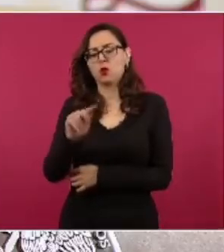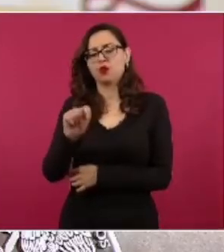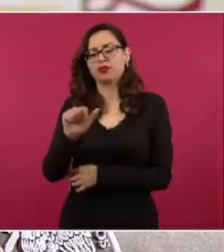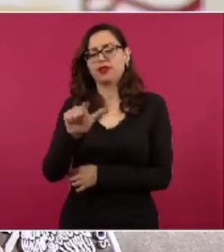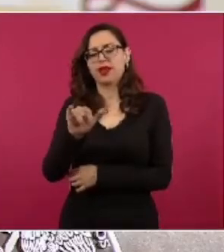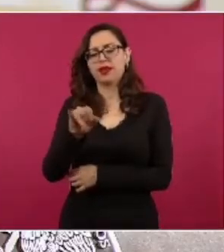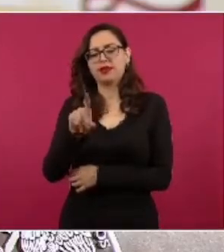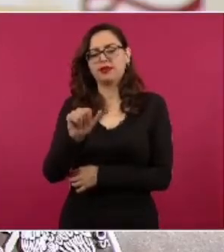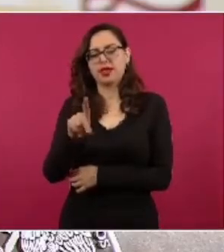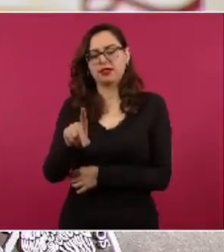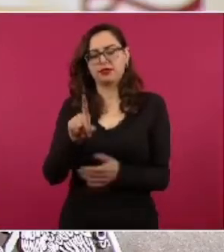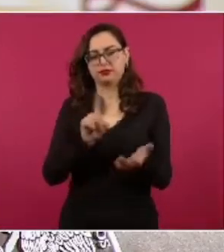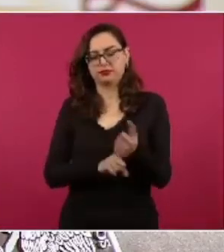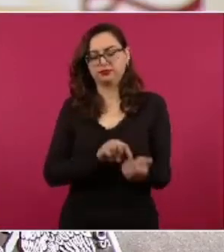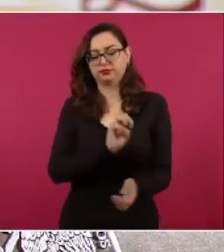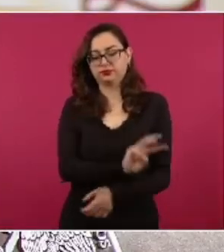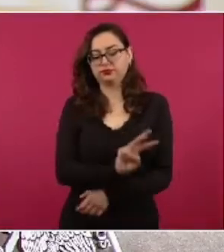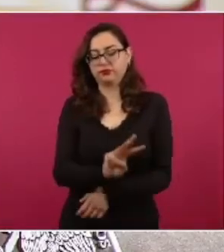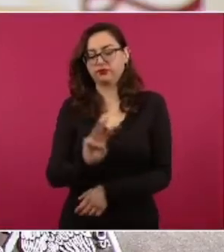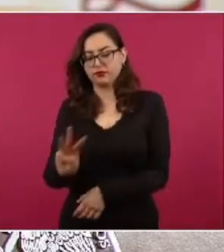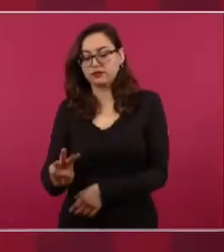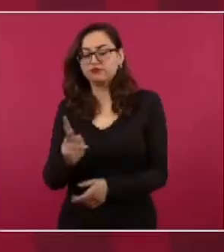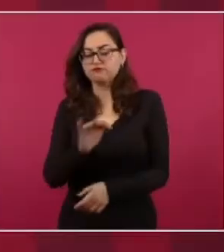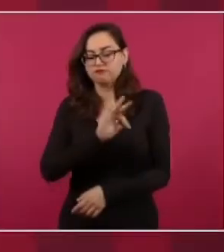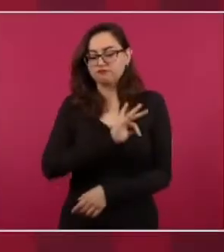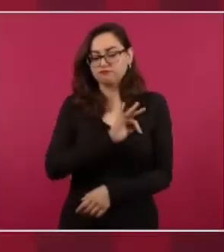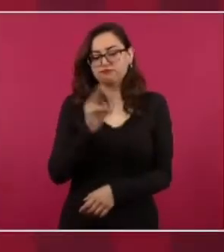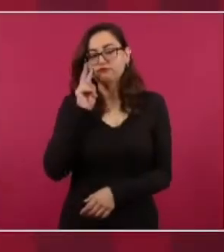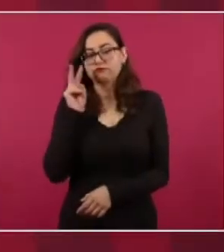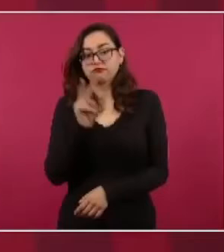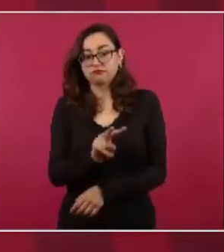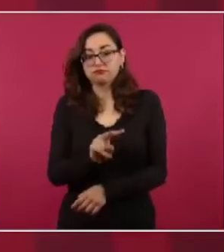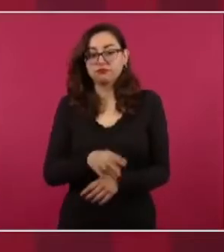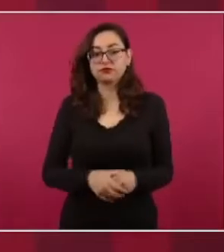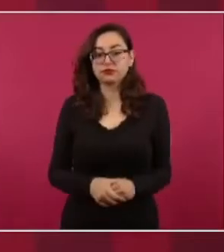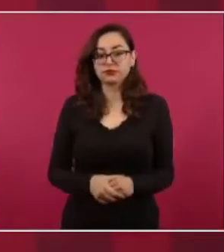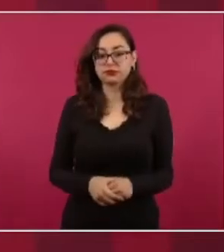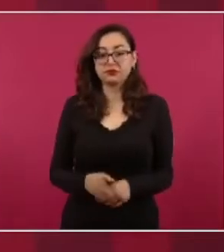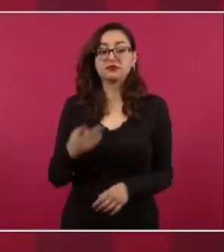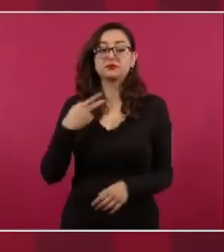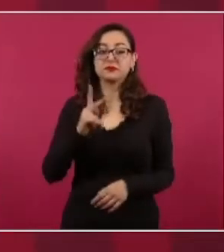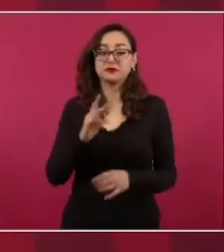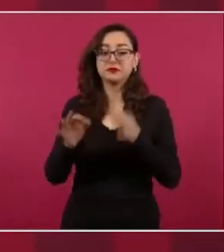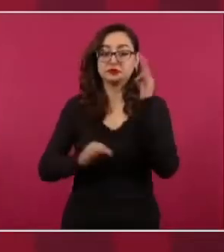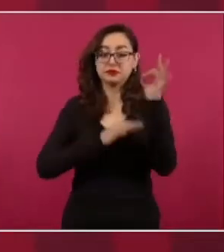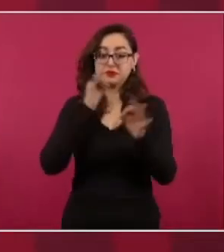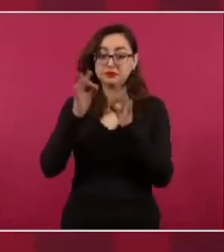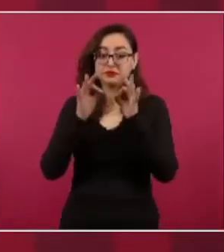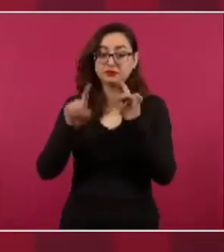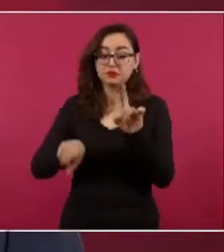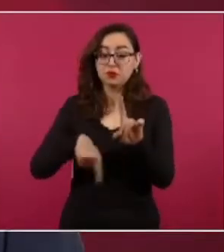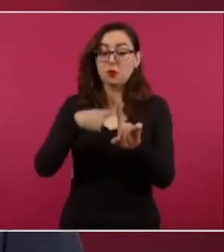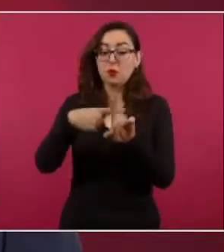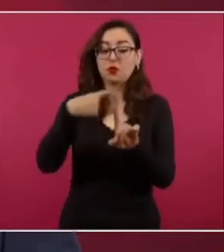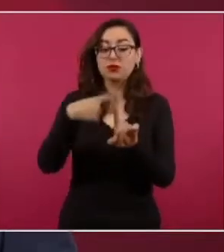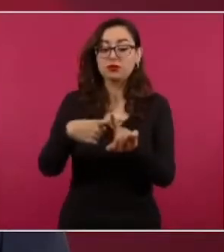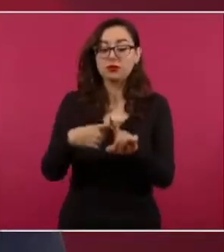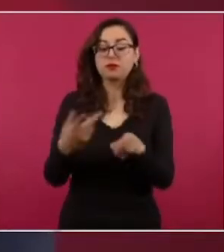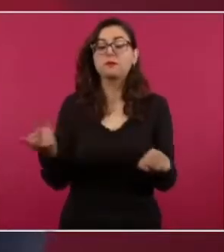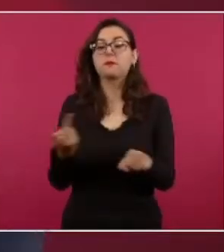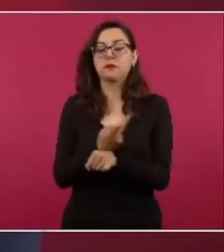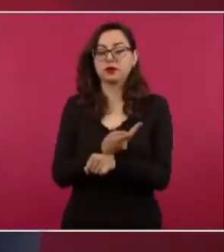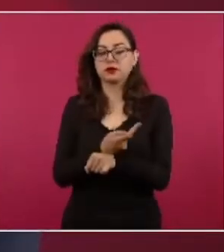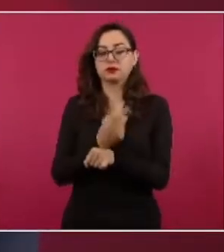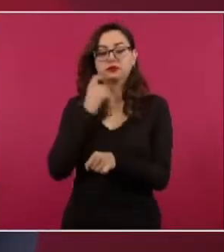digo es, la noticia positiva es que efectivamente desde que empezó la vacunación COVID empezó a reducirse